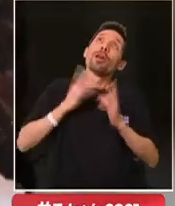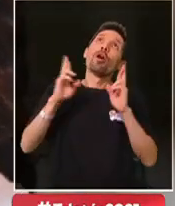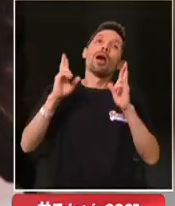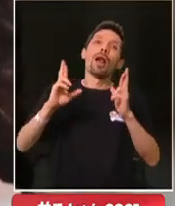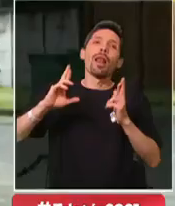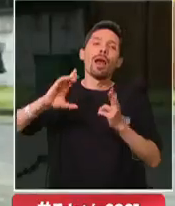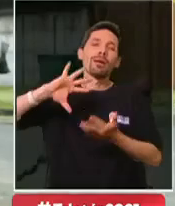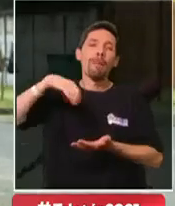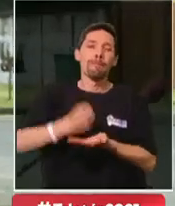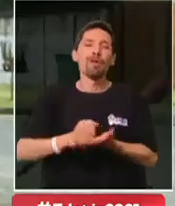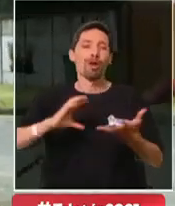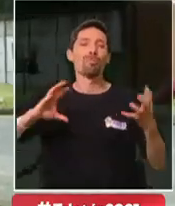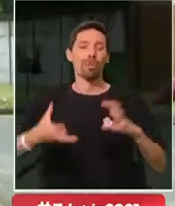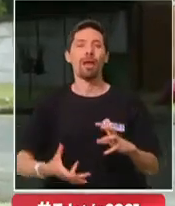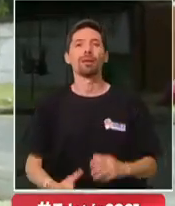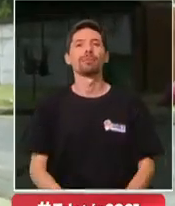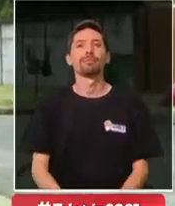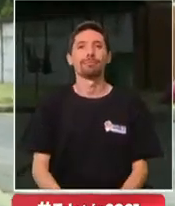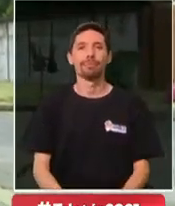mundial.